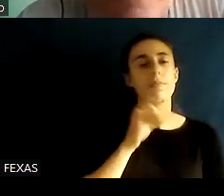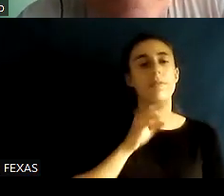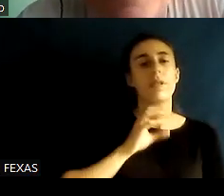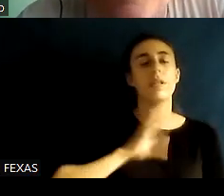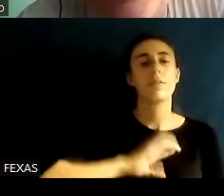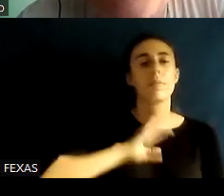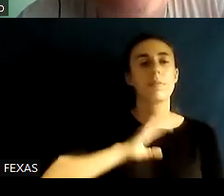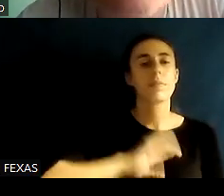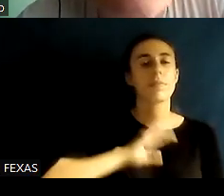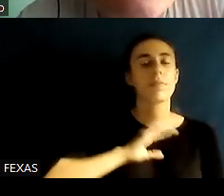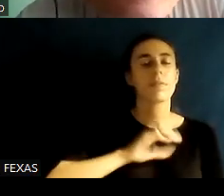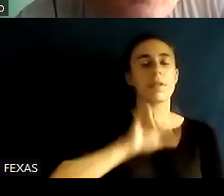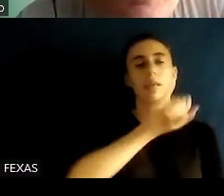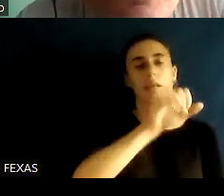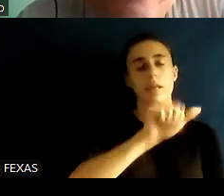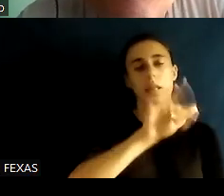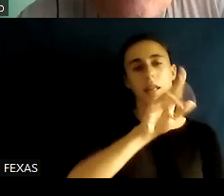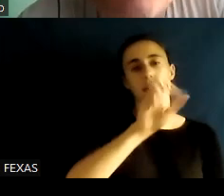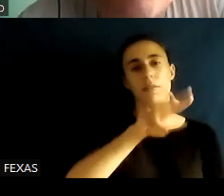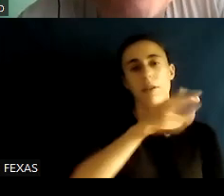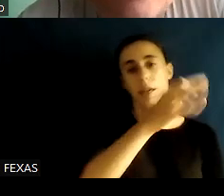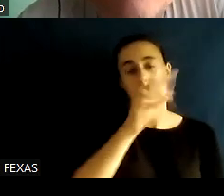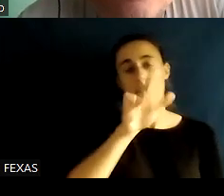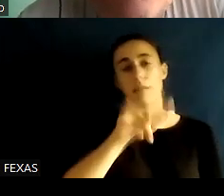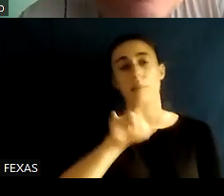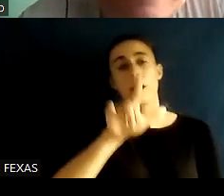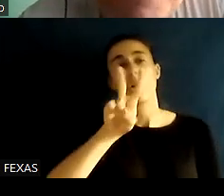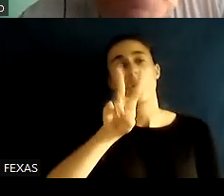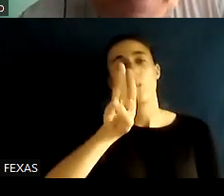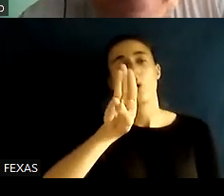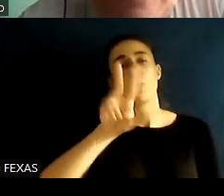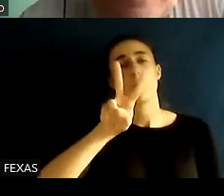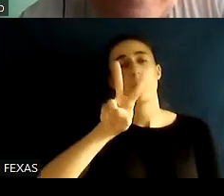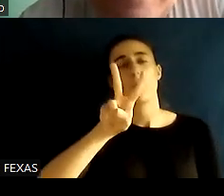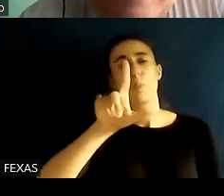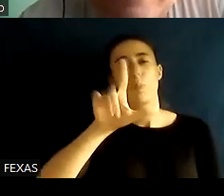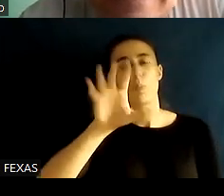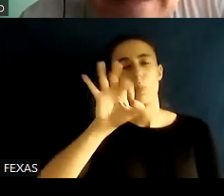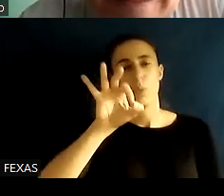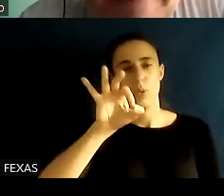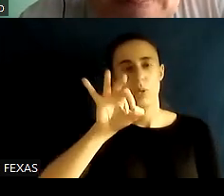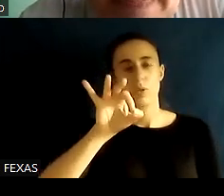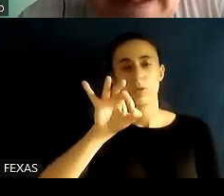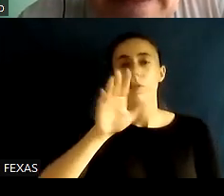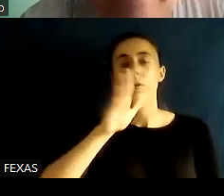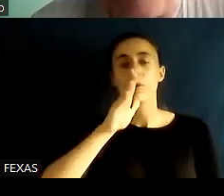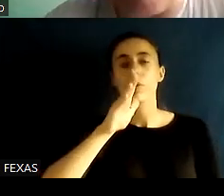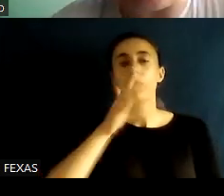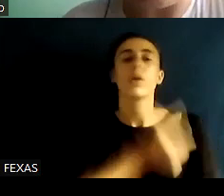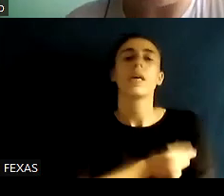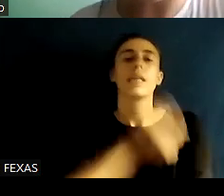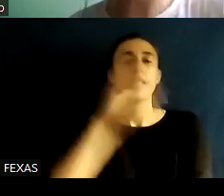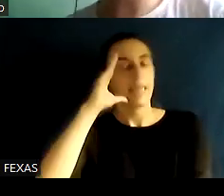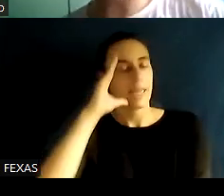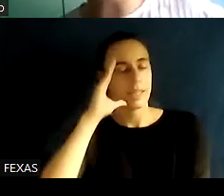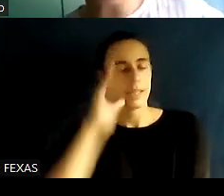sido muy eficaz en ese sentido. Y el lúpulo, que sería un sedante hipnótico de potencia leve moderada, no tiene el aval que